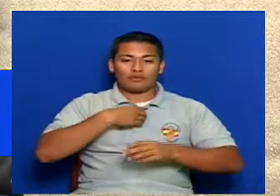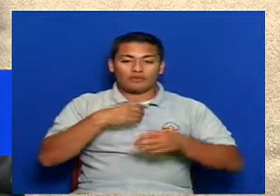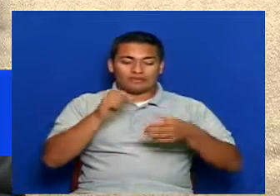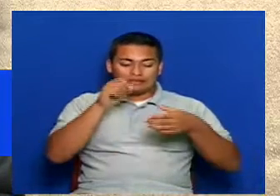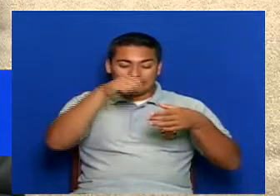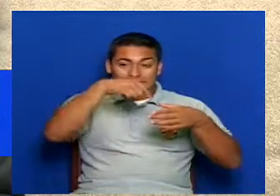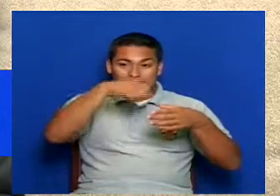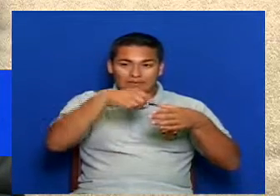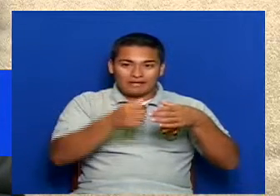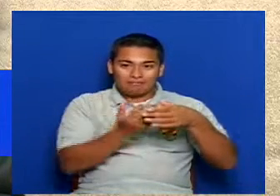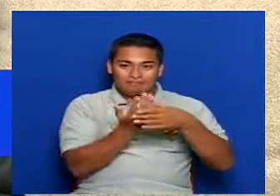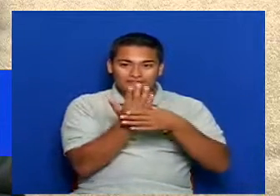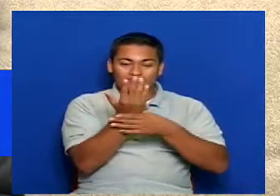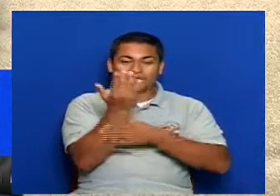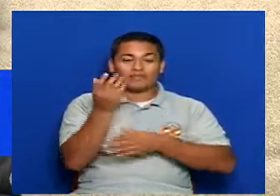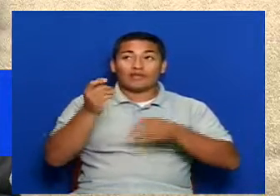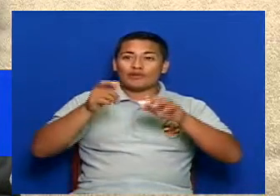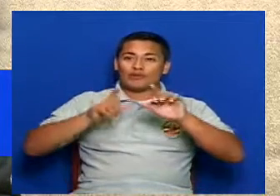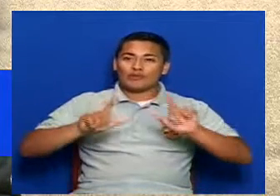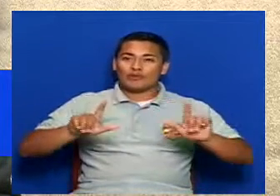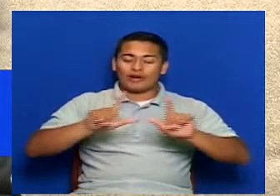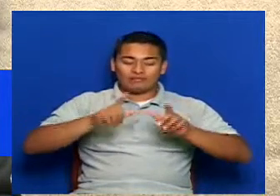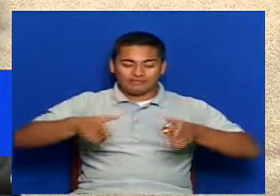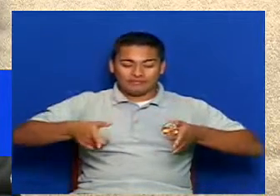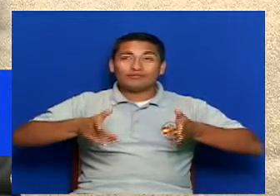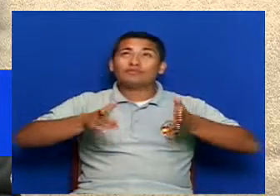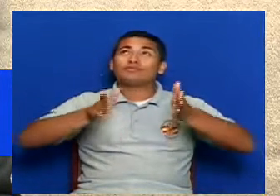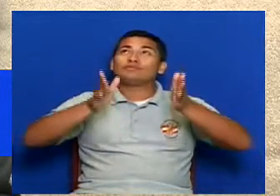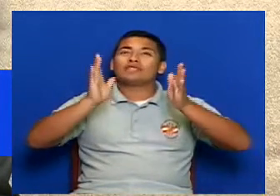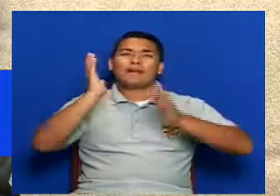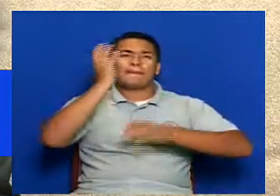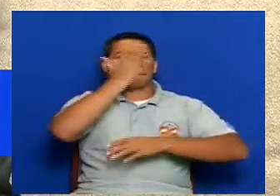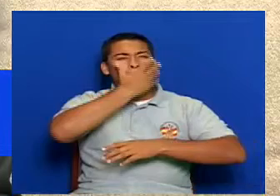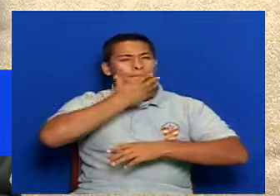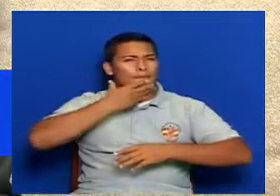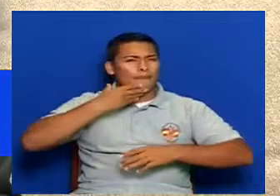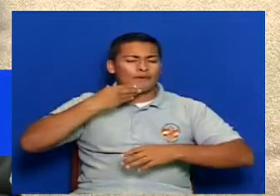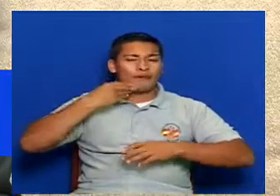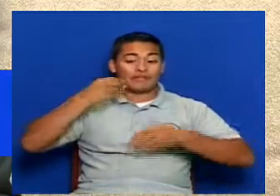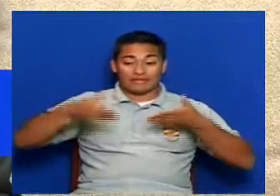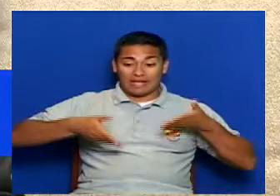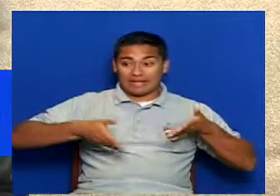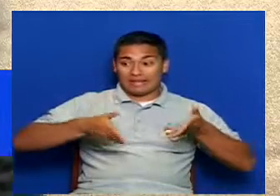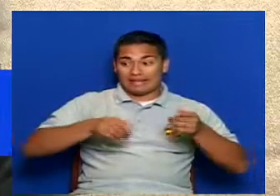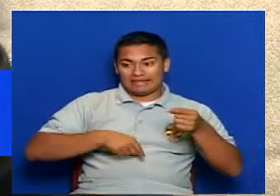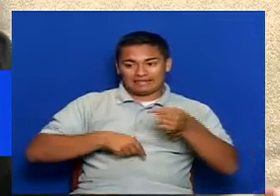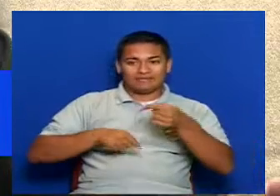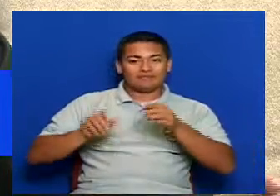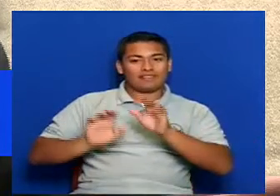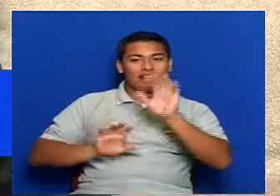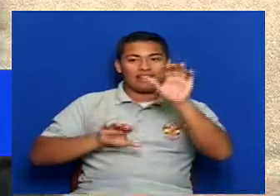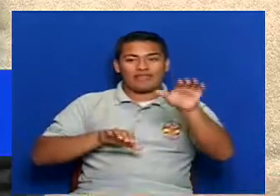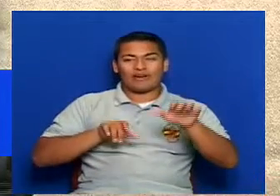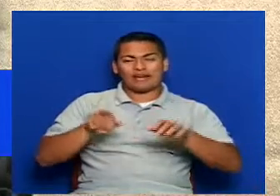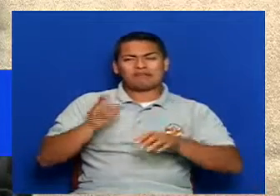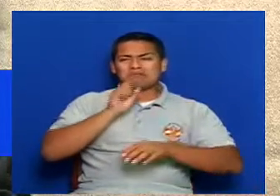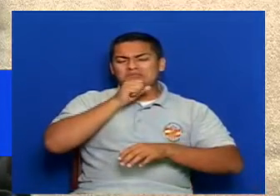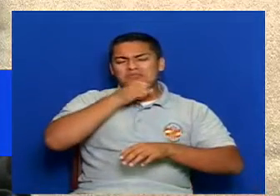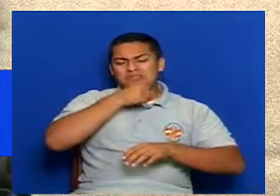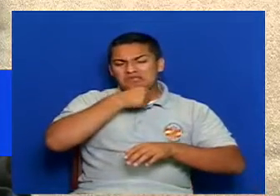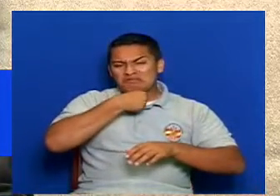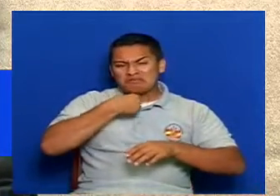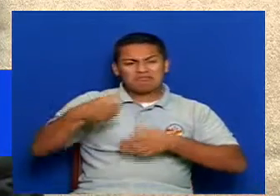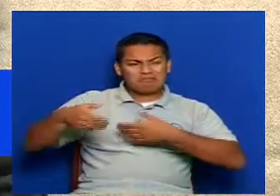este país es un edificio muy lindo que está carretera hacia león y que por muchos años estuvo abandonado